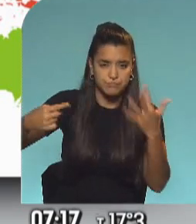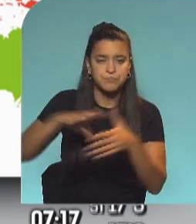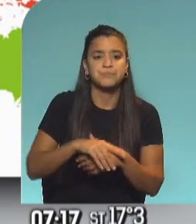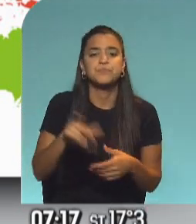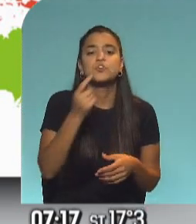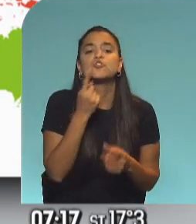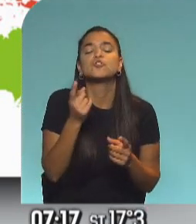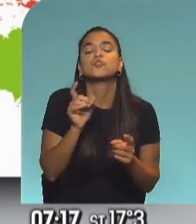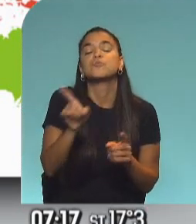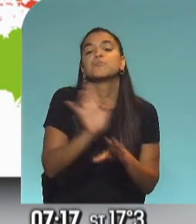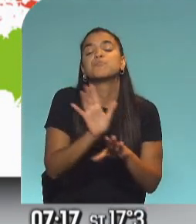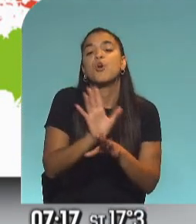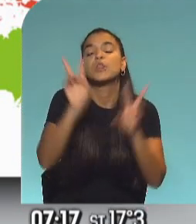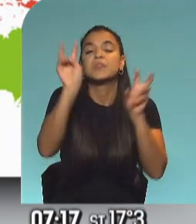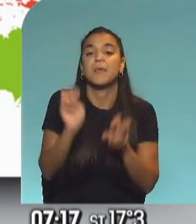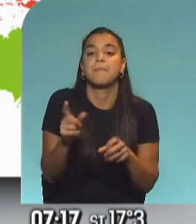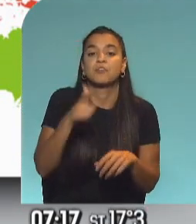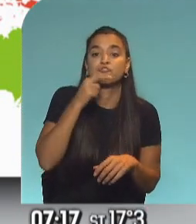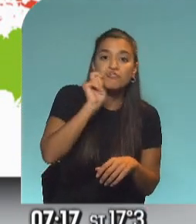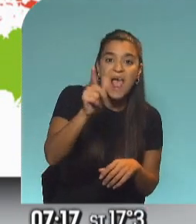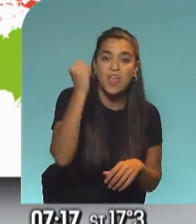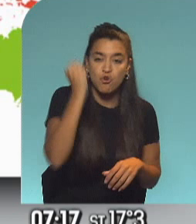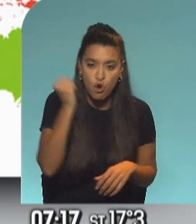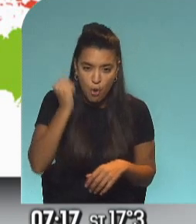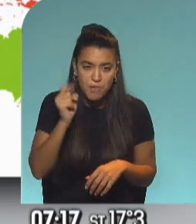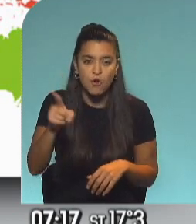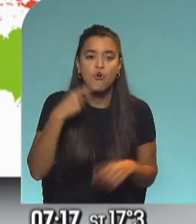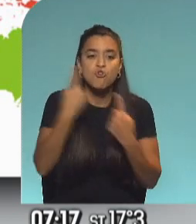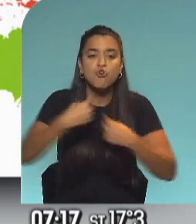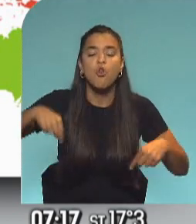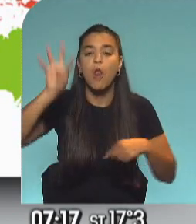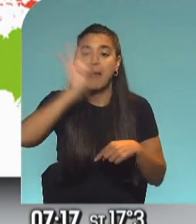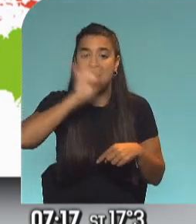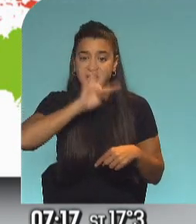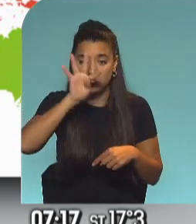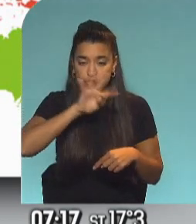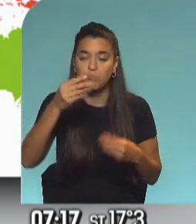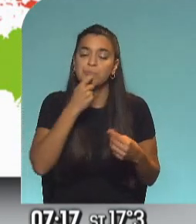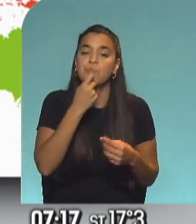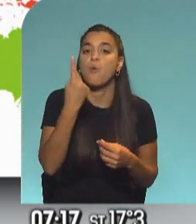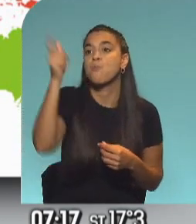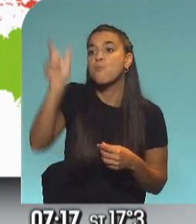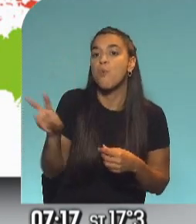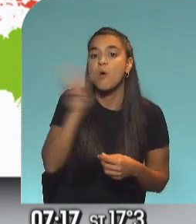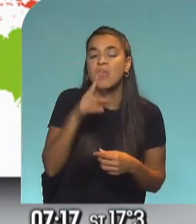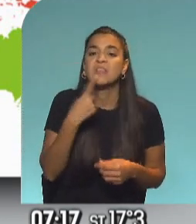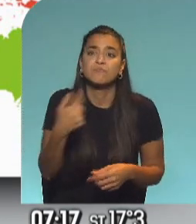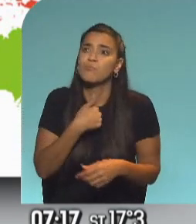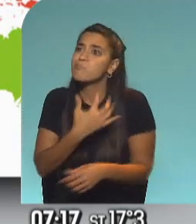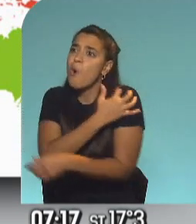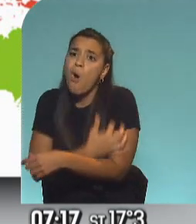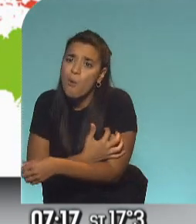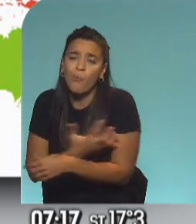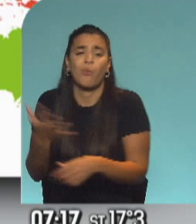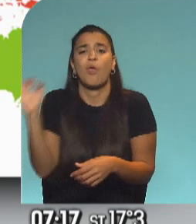Por motivos socioeconómicos, marcado en amarillo en el mapa, es decir, cuando la mujer declara, por ejemplo, que es pobre o que